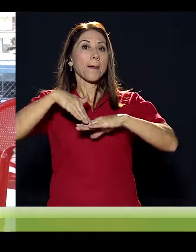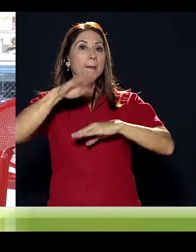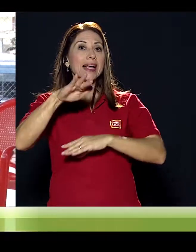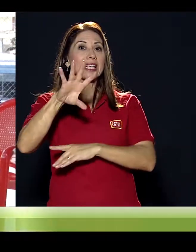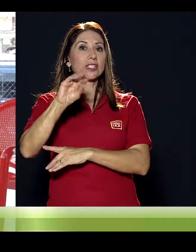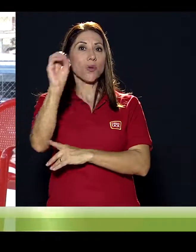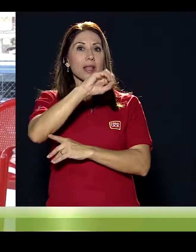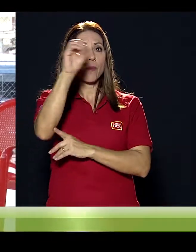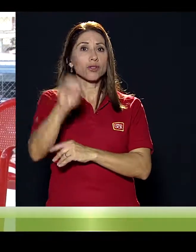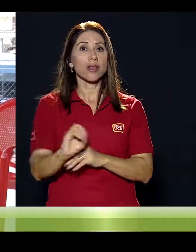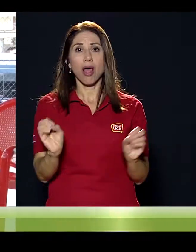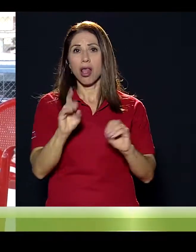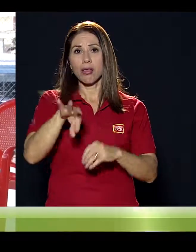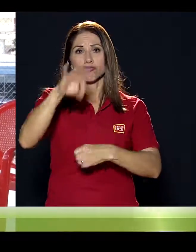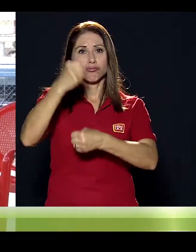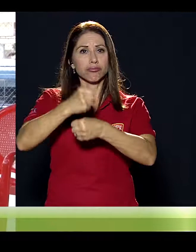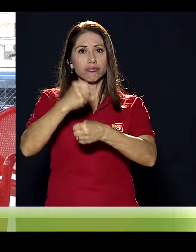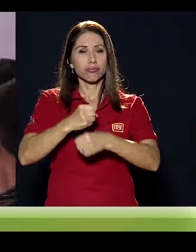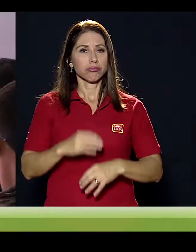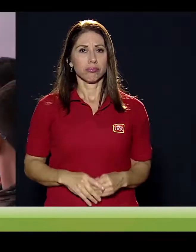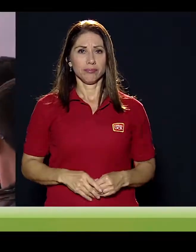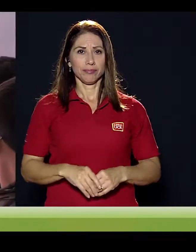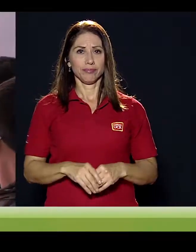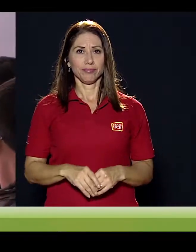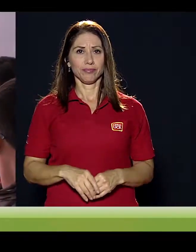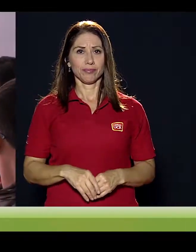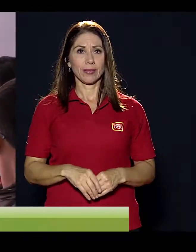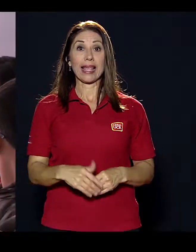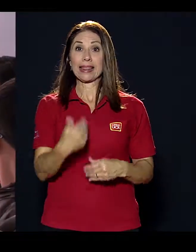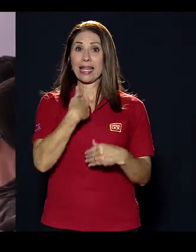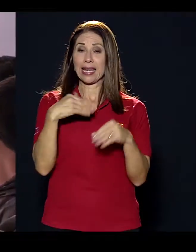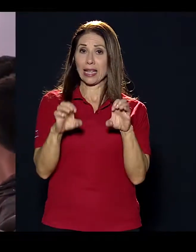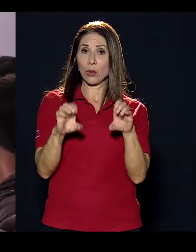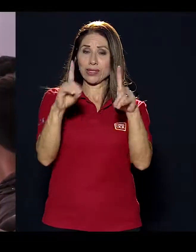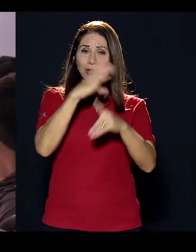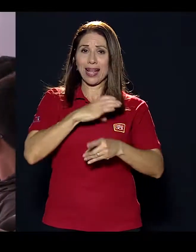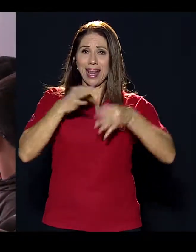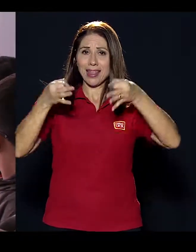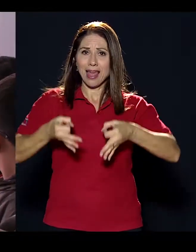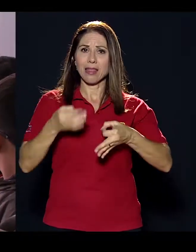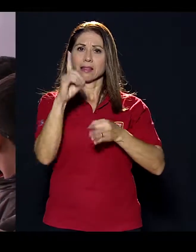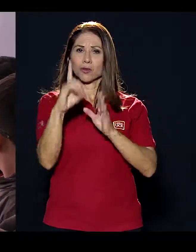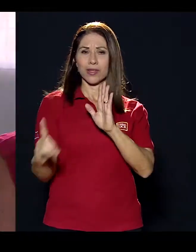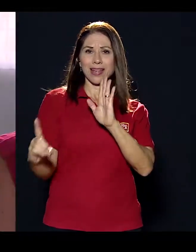educación de calidad es un derecho y una necesidad básica para todos y todas.